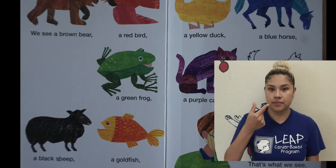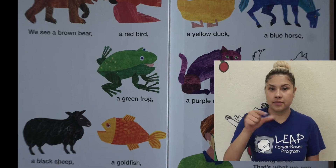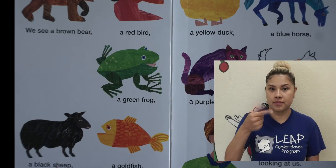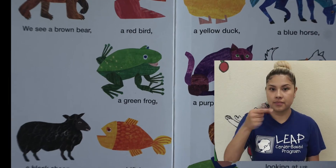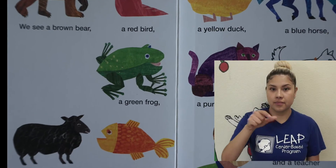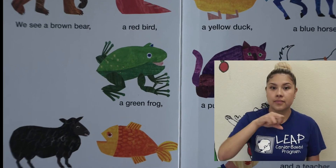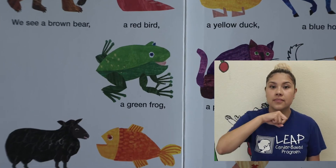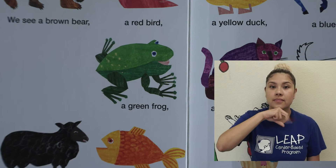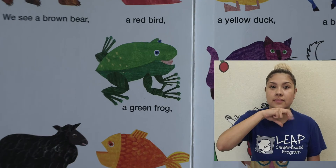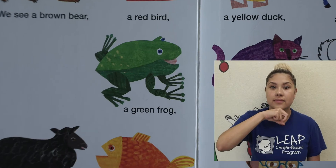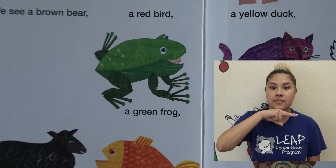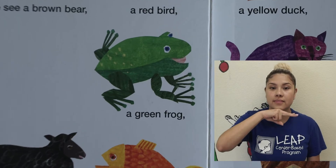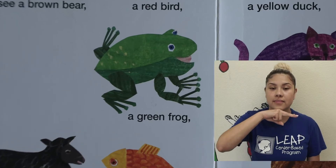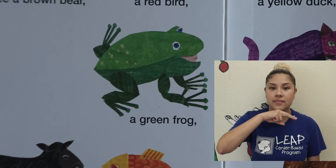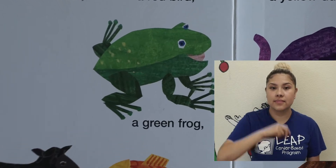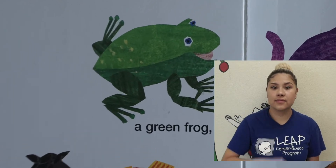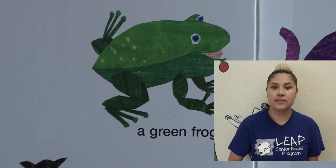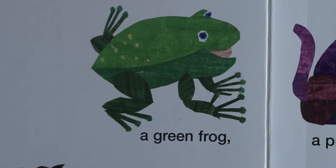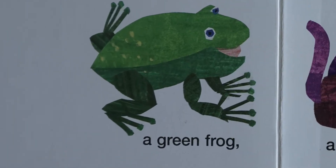una rana verde,